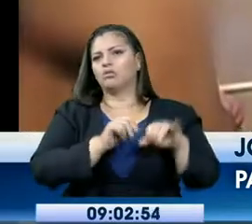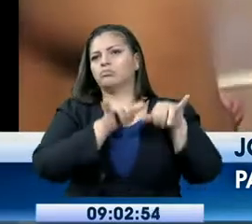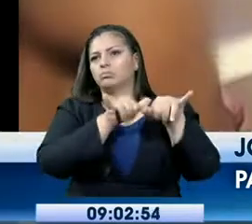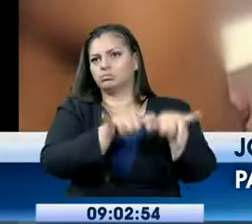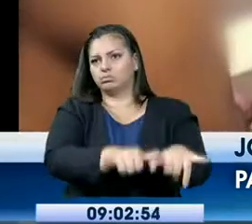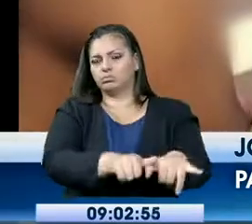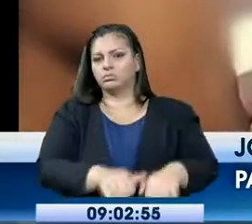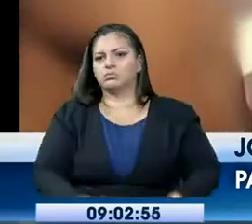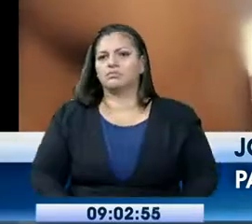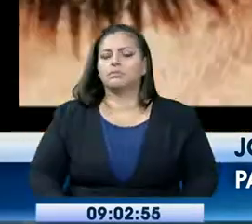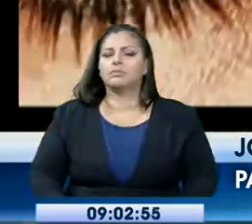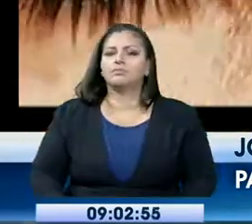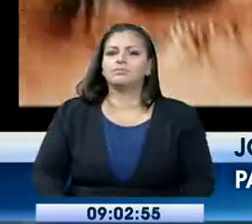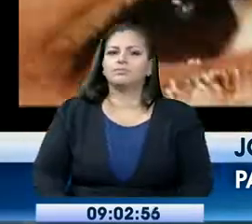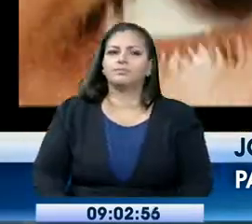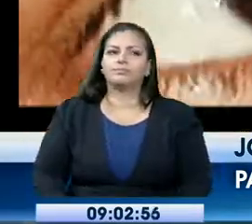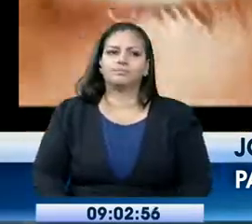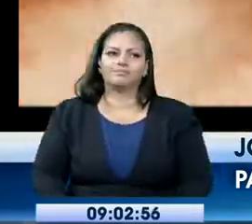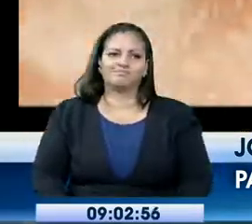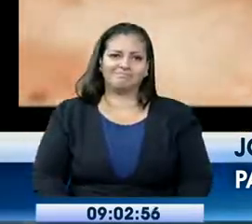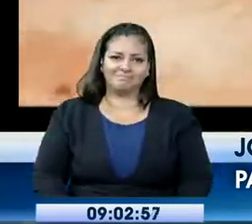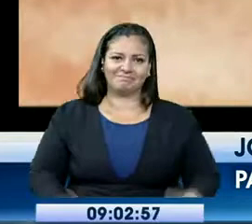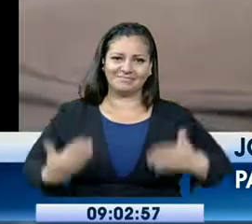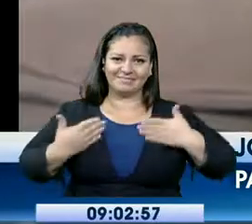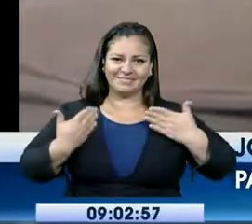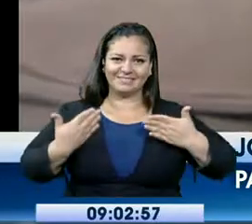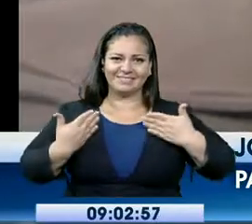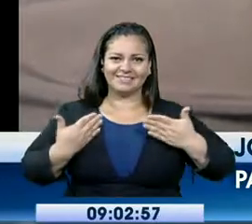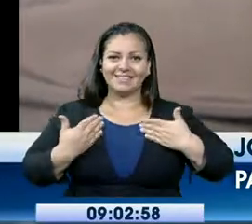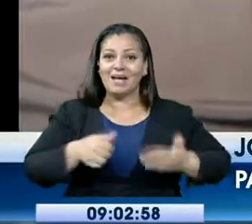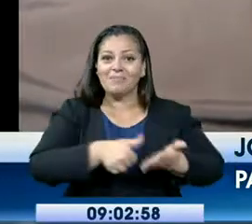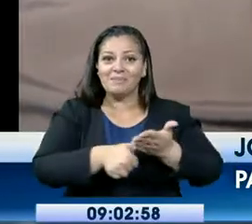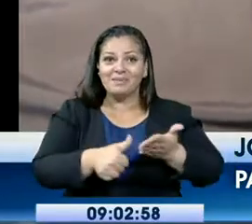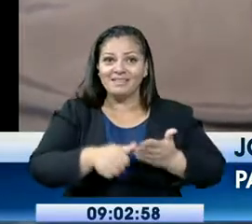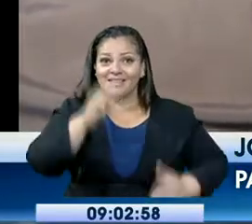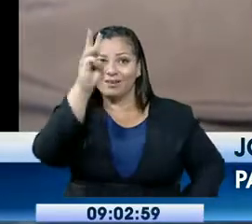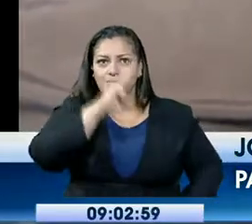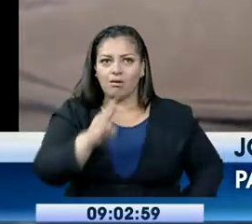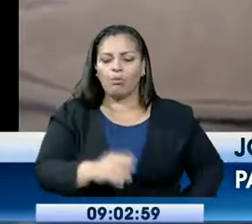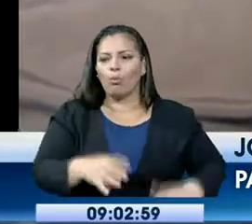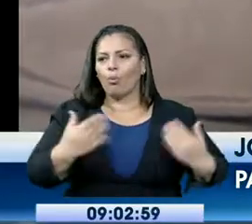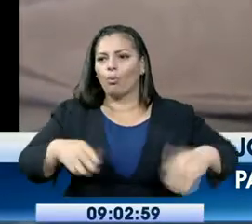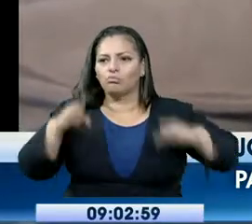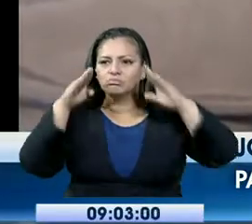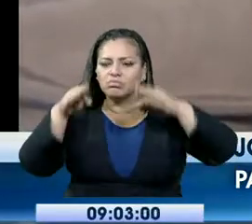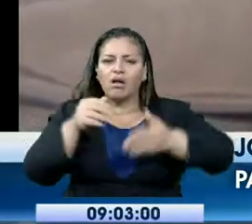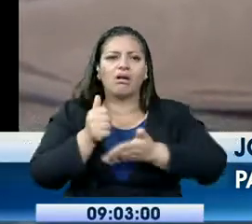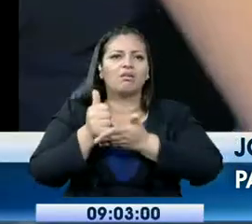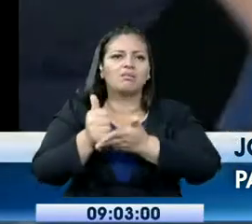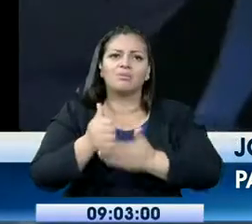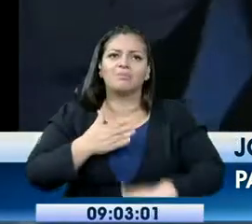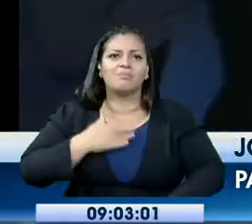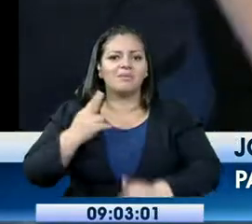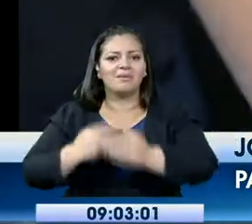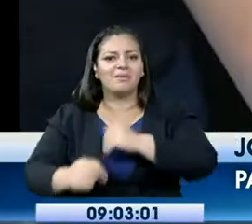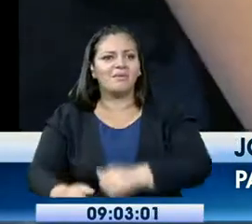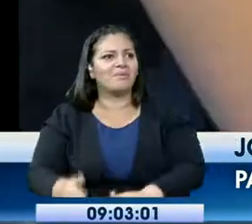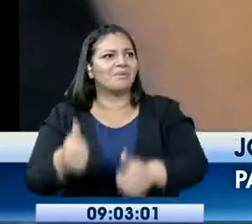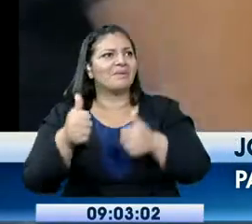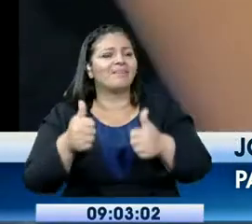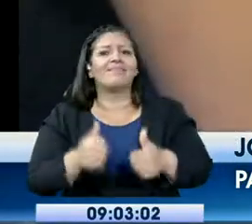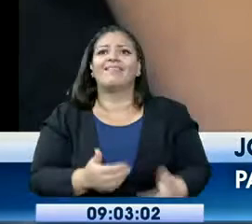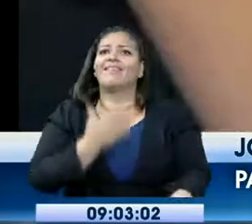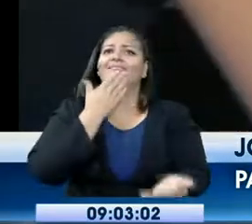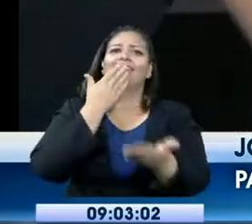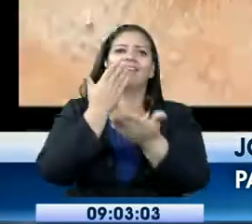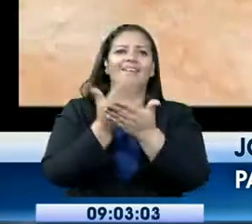esta oportunidad. Y estoy muy contenta por lo que han brindado bastante atención para con mi hijo y que